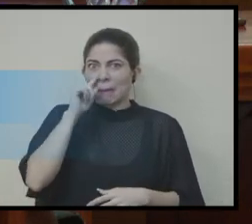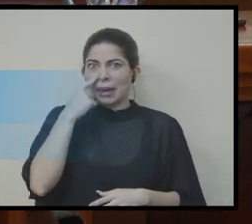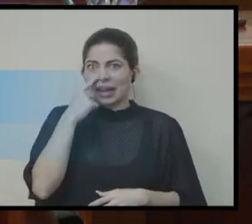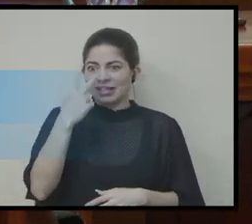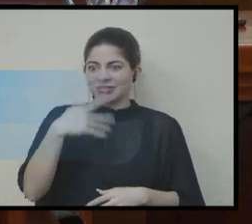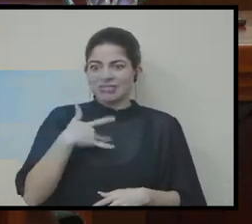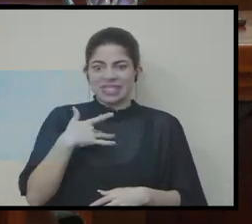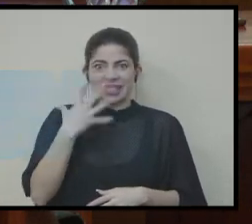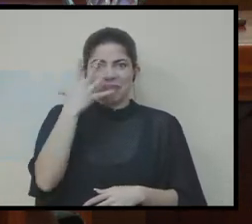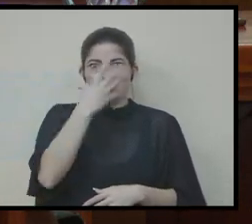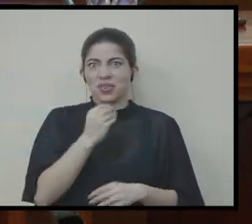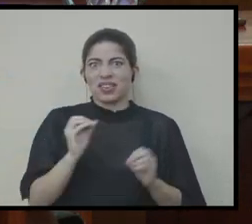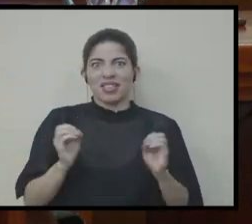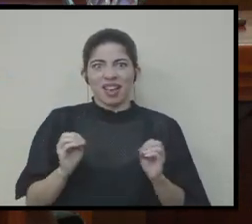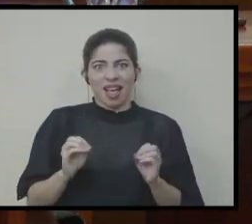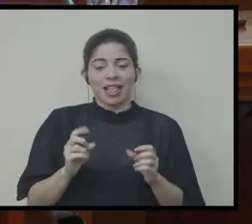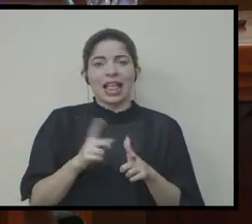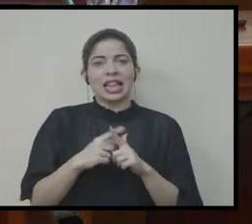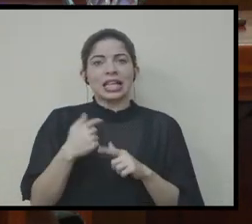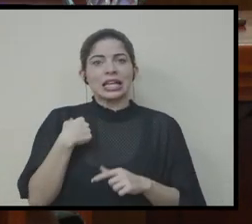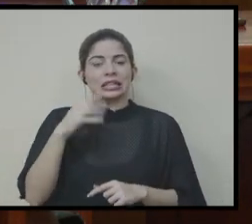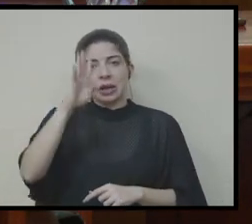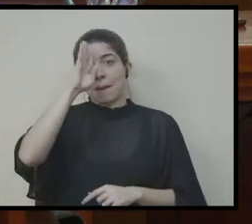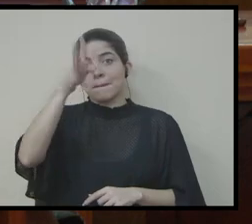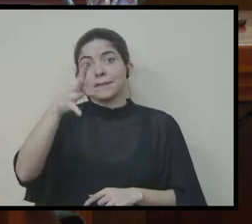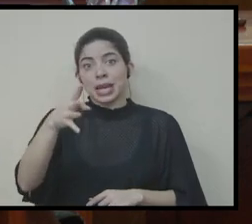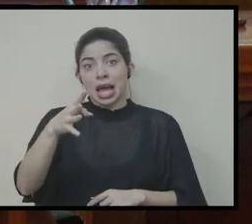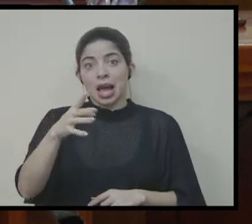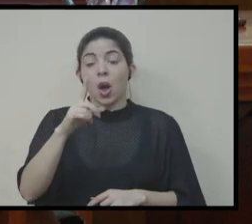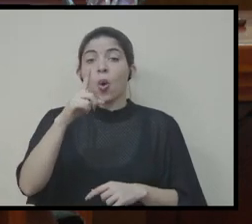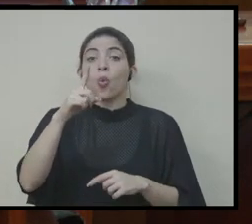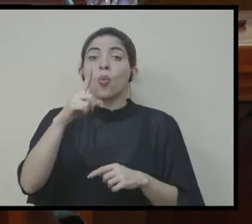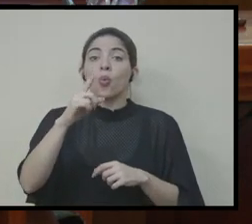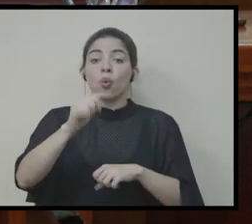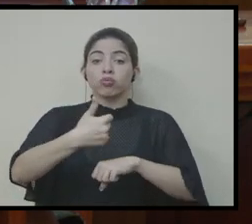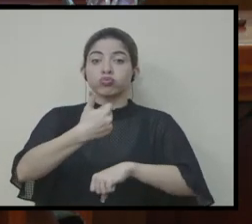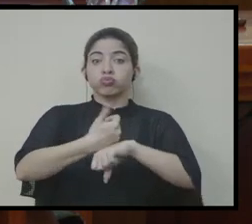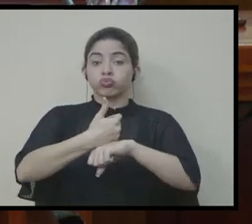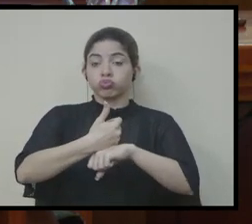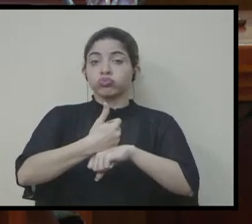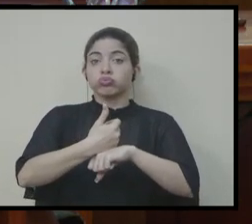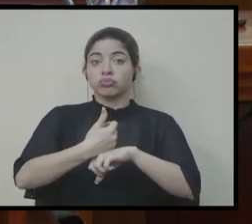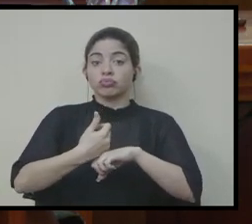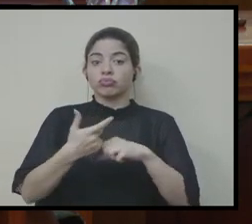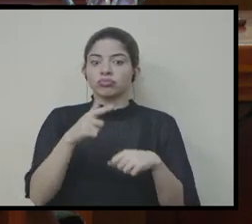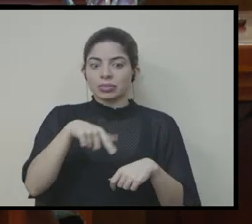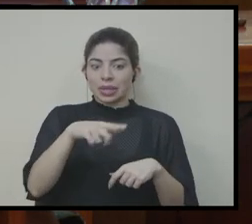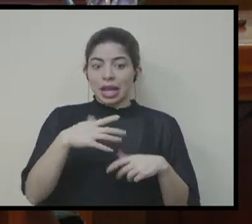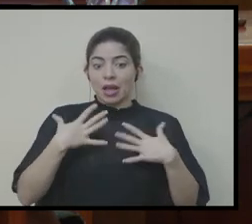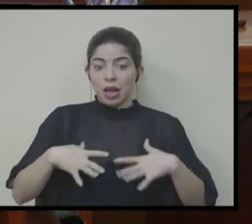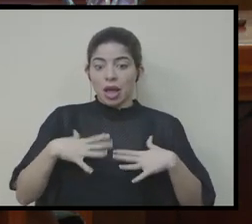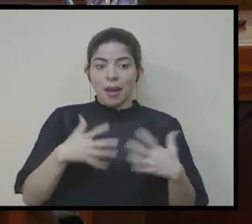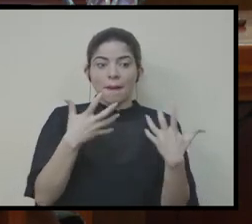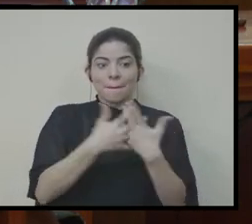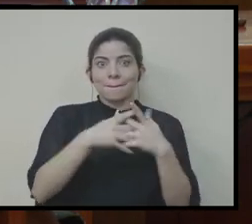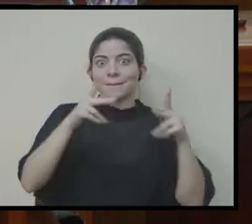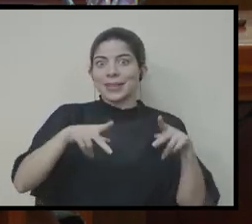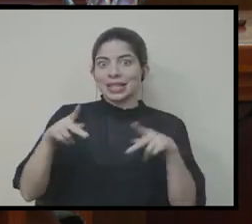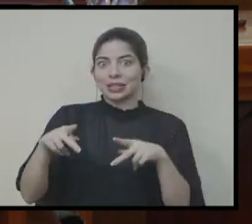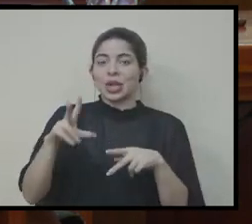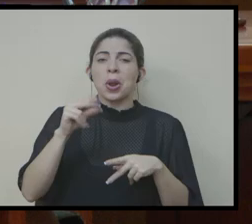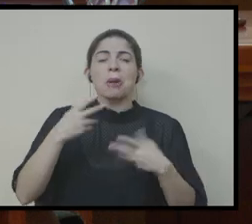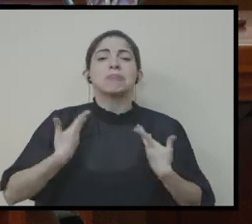ni guapos ni guapas. Entonces dije, voy a crear una línea que sea amigable con las personas, que no sean